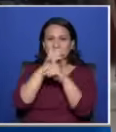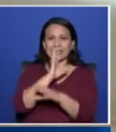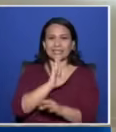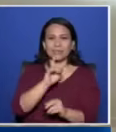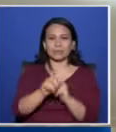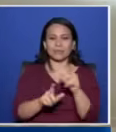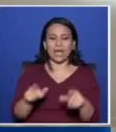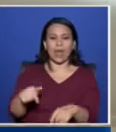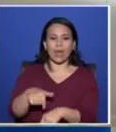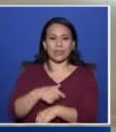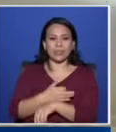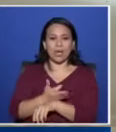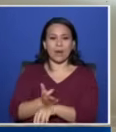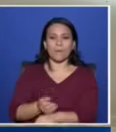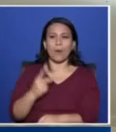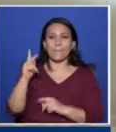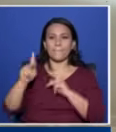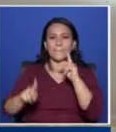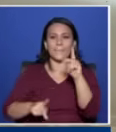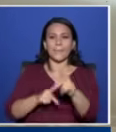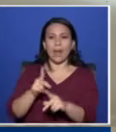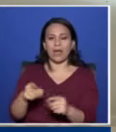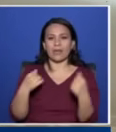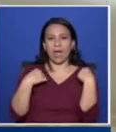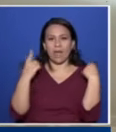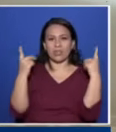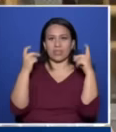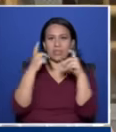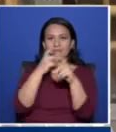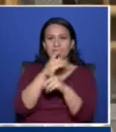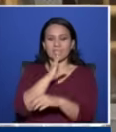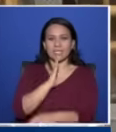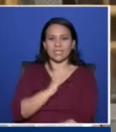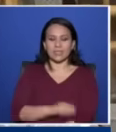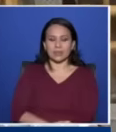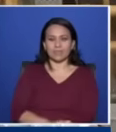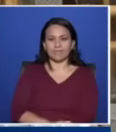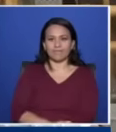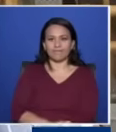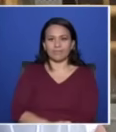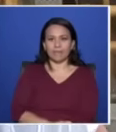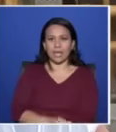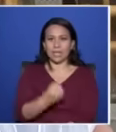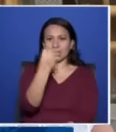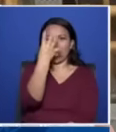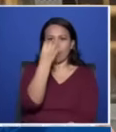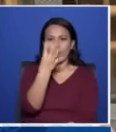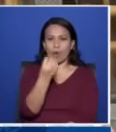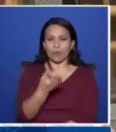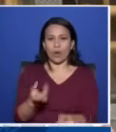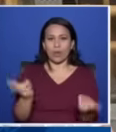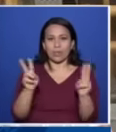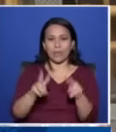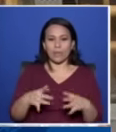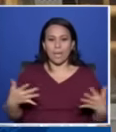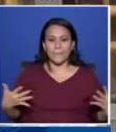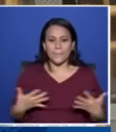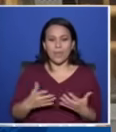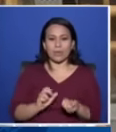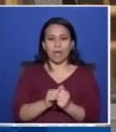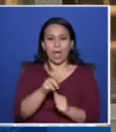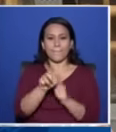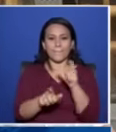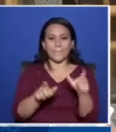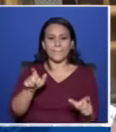en plena temporada playera. Lo vemos muy difícil porque no solamente la semaforización, sino el mismo temor de cada una